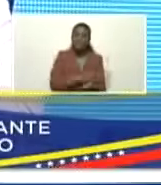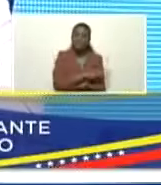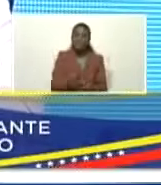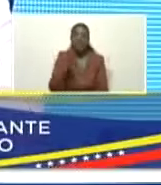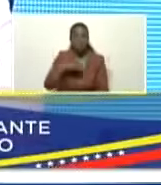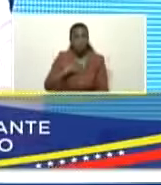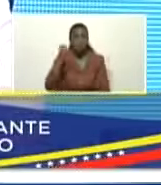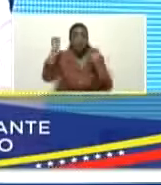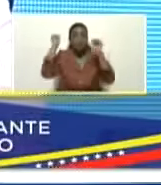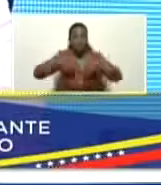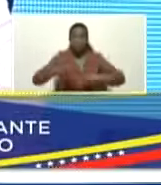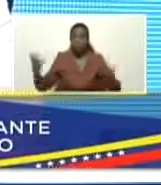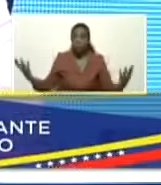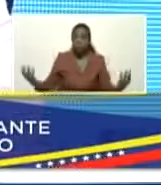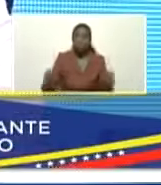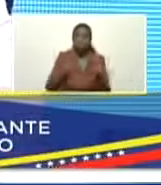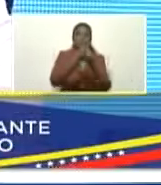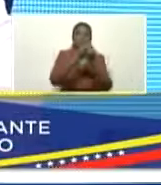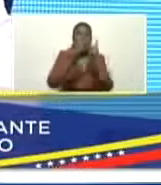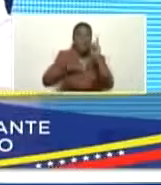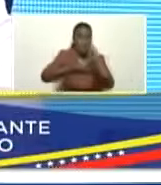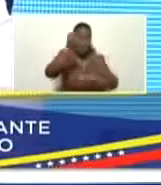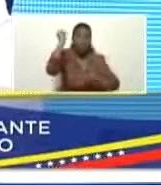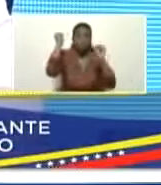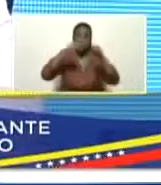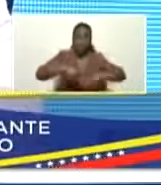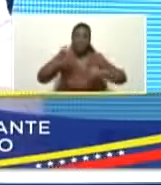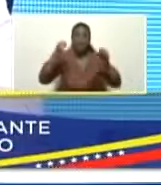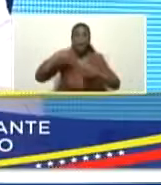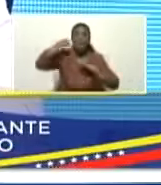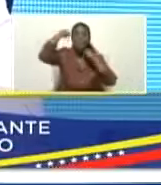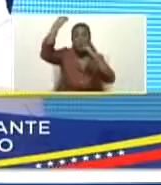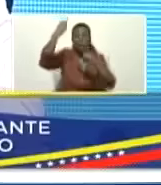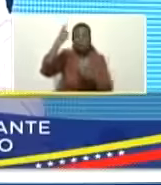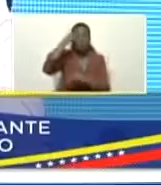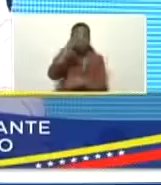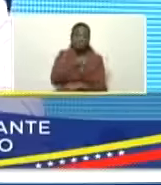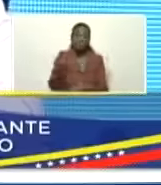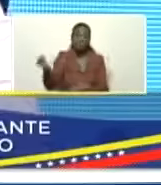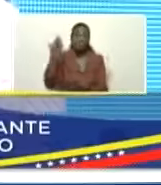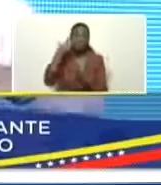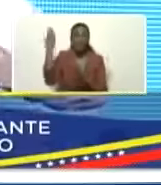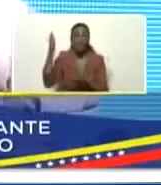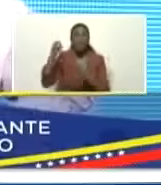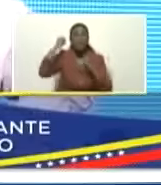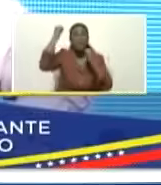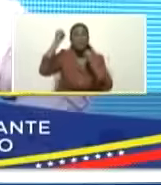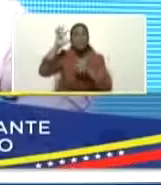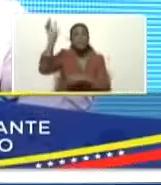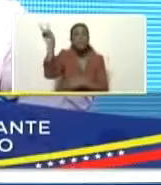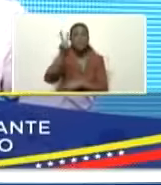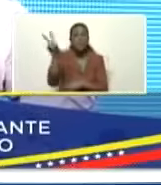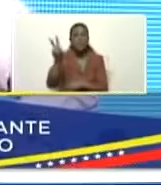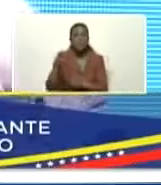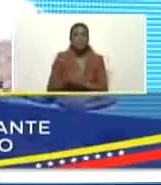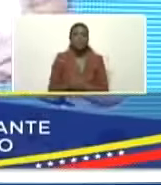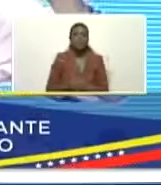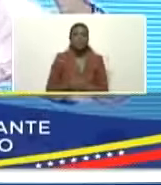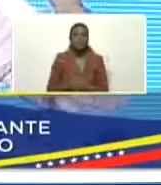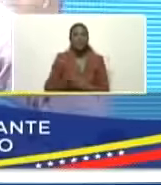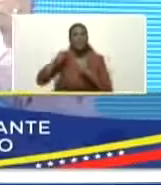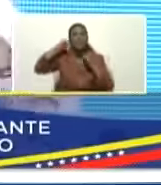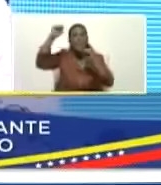Juntos podemos lograr la victoria perfecta. ¡Que viva la patria!